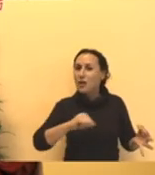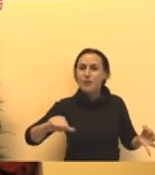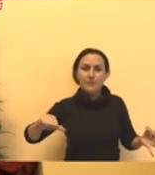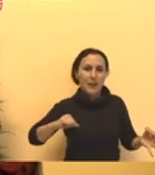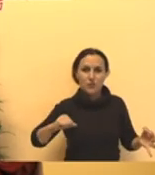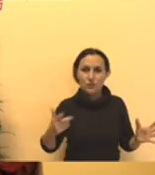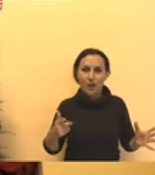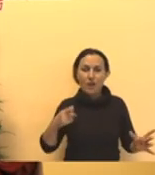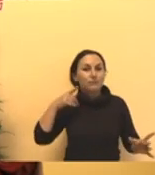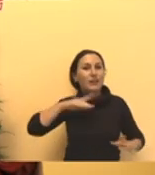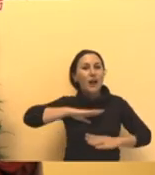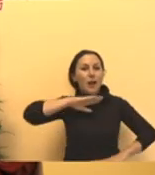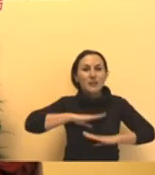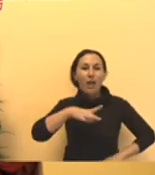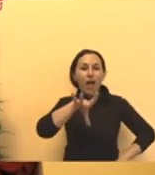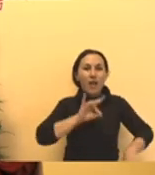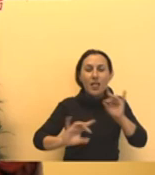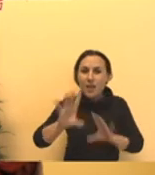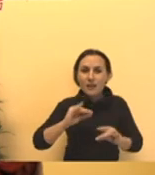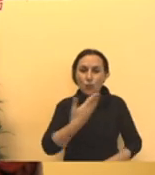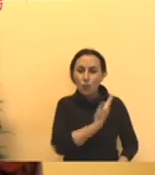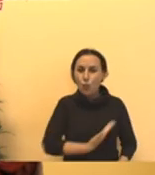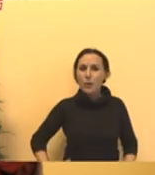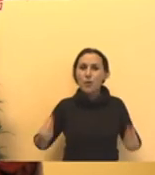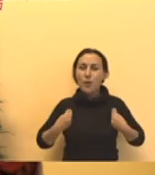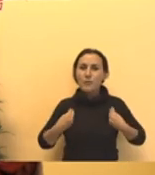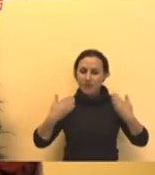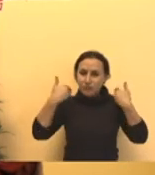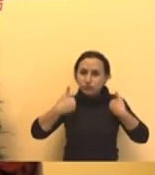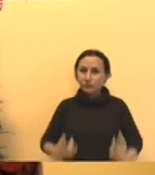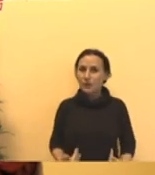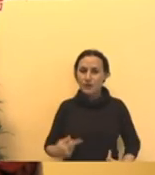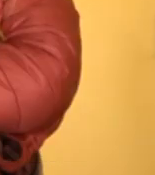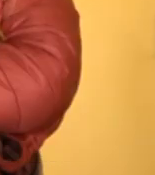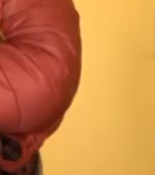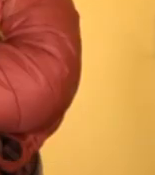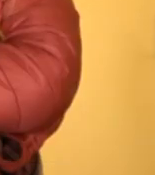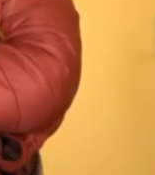decisión, el ser dueño de tu vida, como cualquier otra persona, y asumir riesgos.